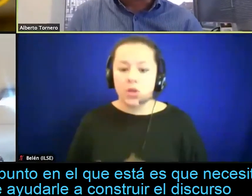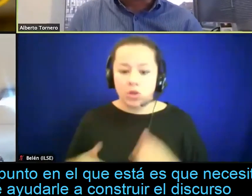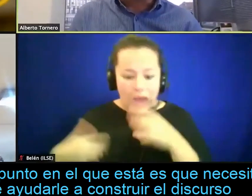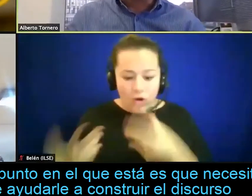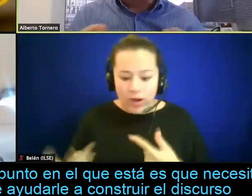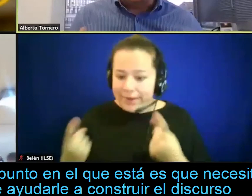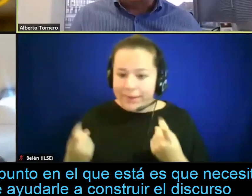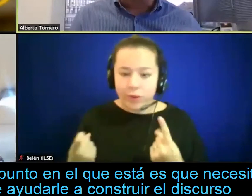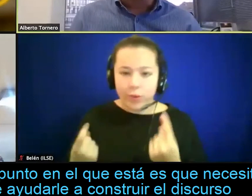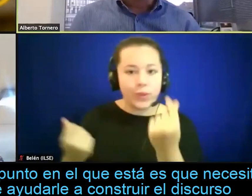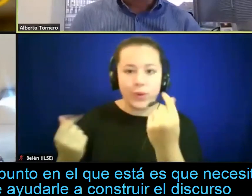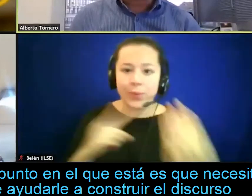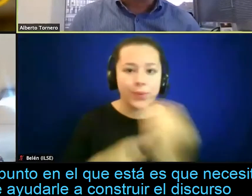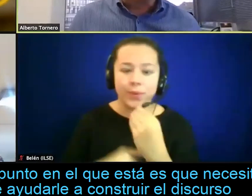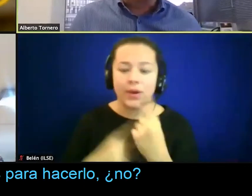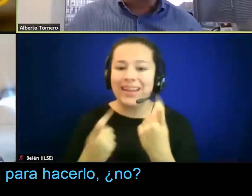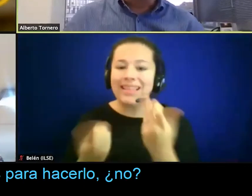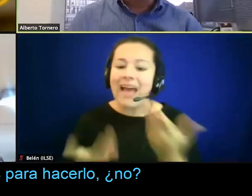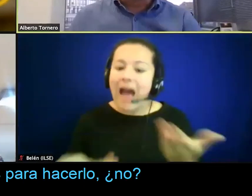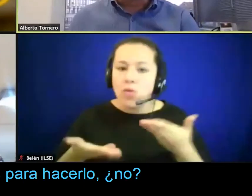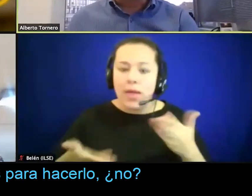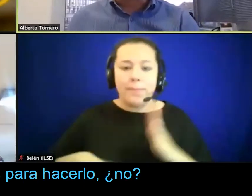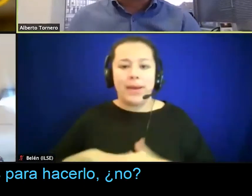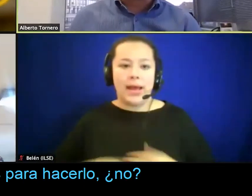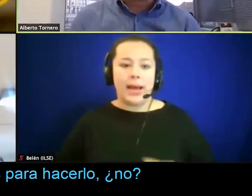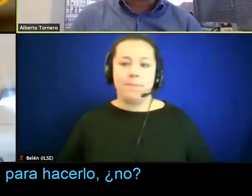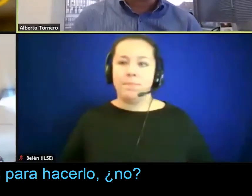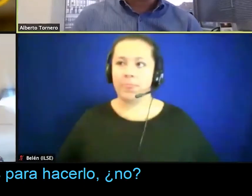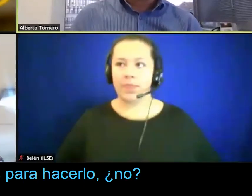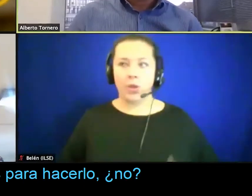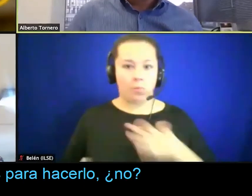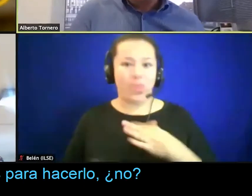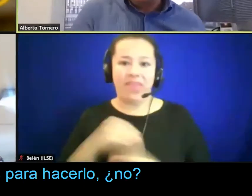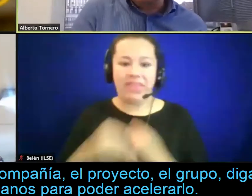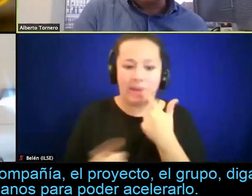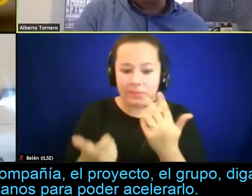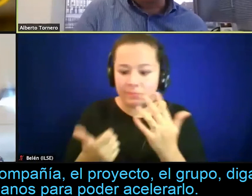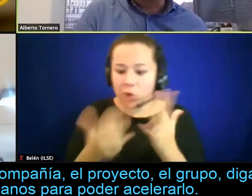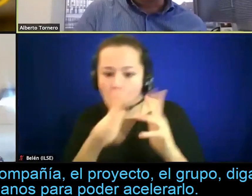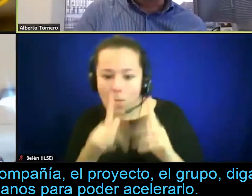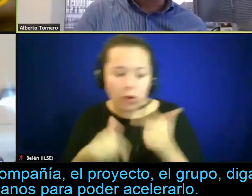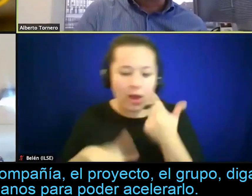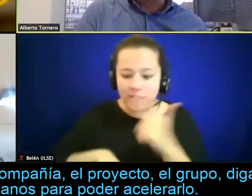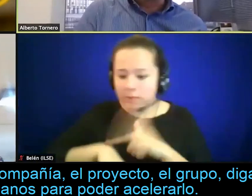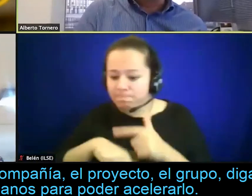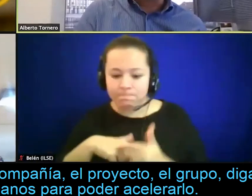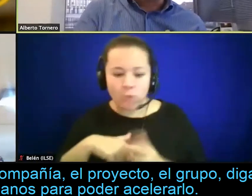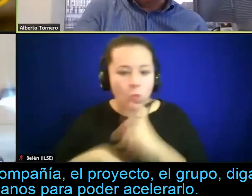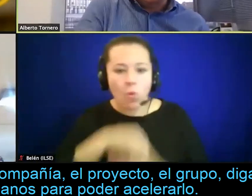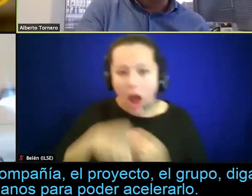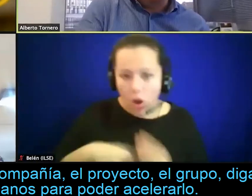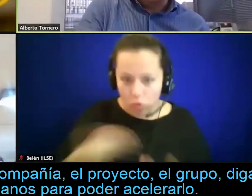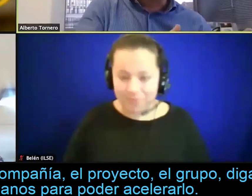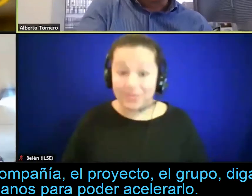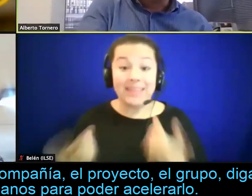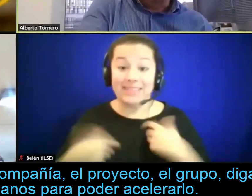ayudarle a construir el discurso y los números para hacerlo, ¿no? Una vez que hemos conocido la compañía o